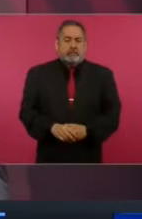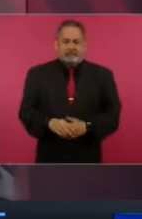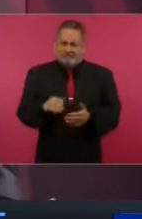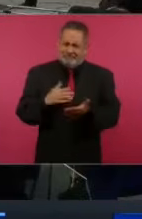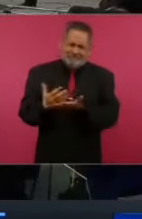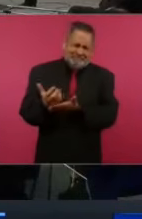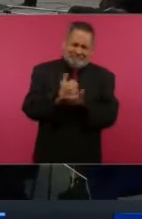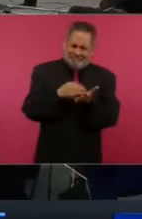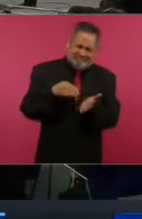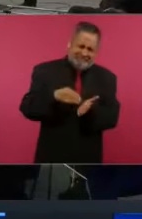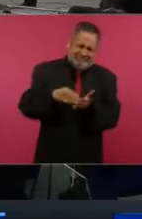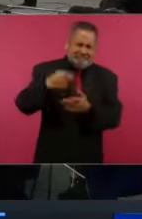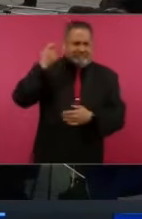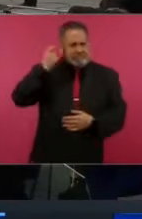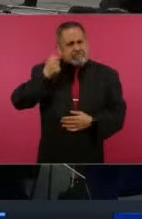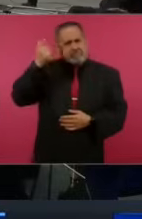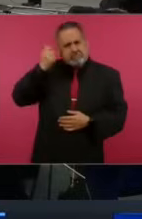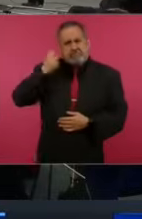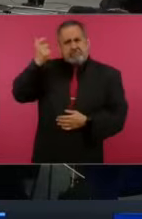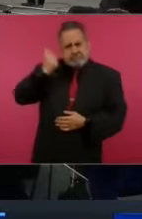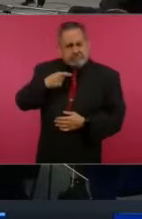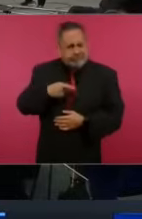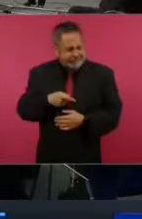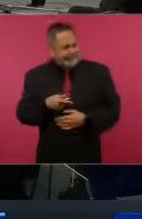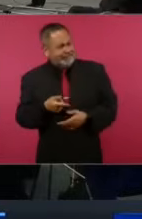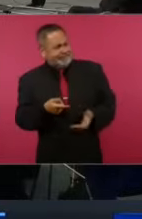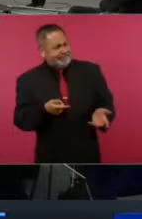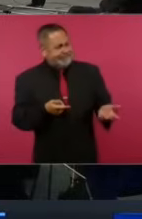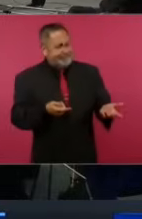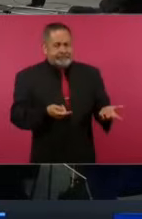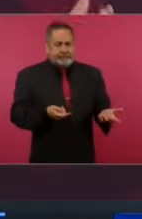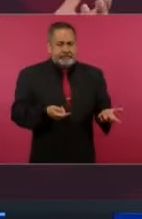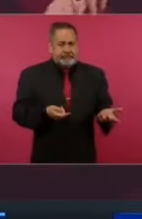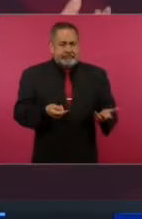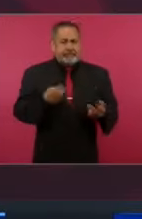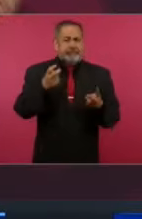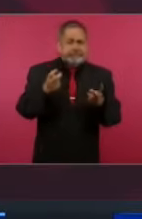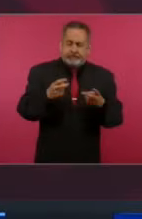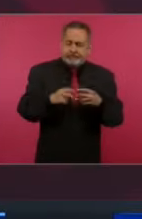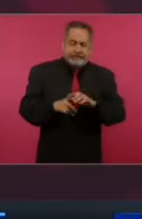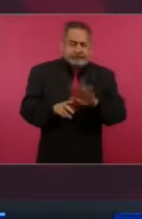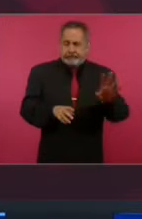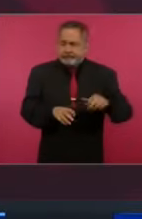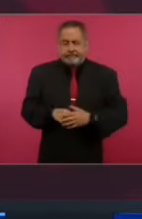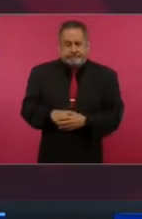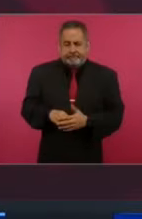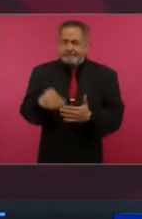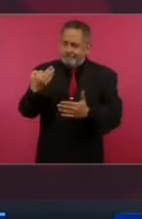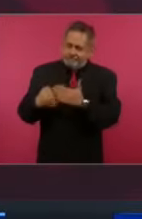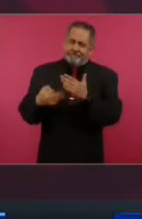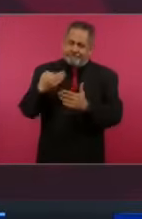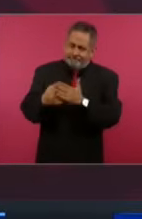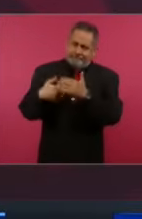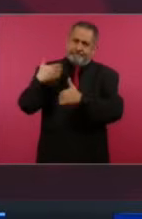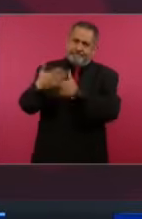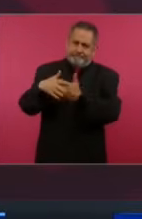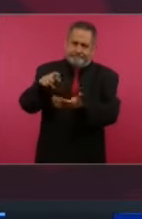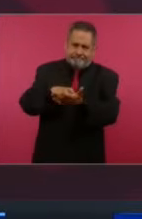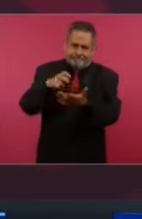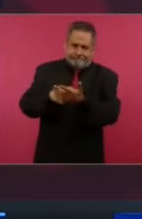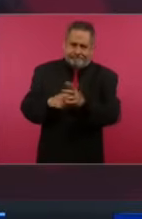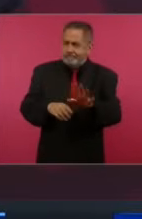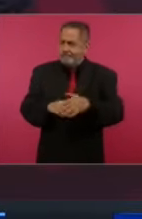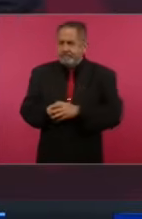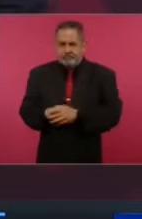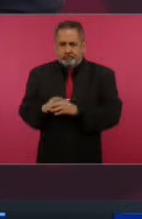pues, personajes así, pues sí, no hay las pruebas en el momento, pero pues al rato se van a llenar de pruebas.